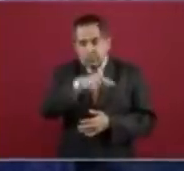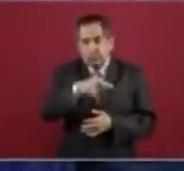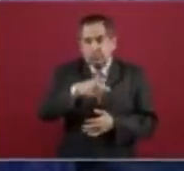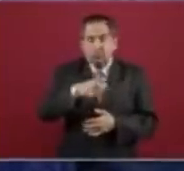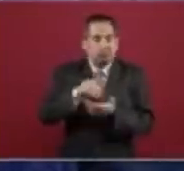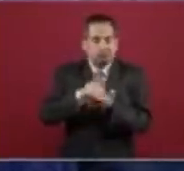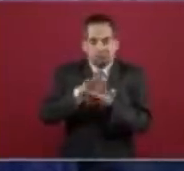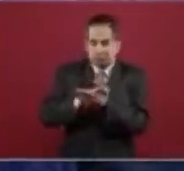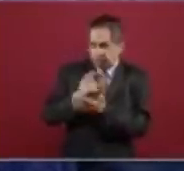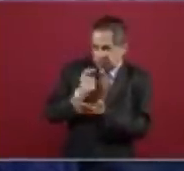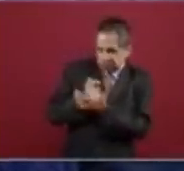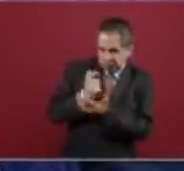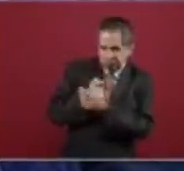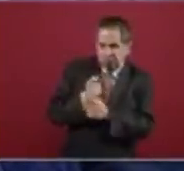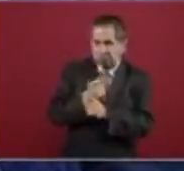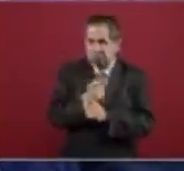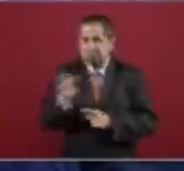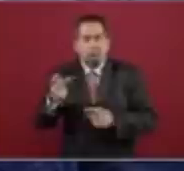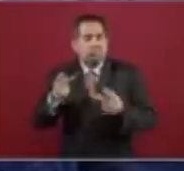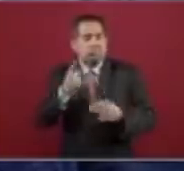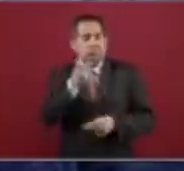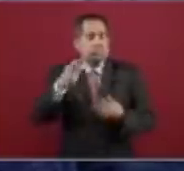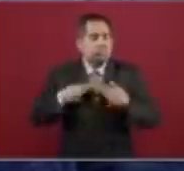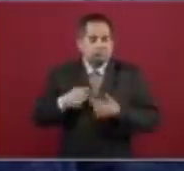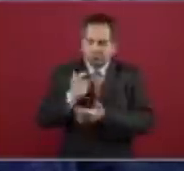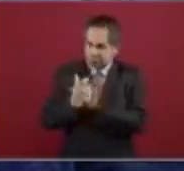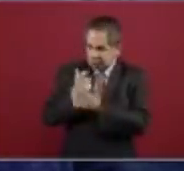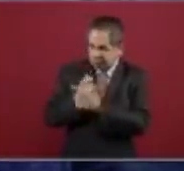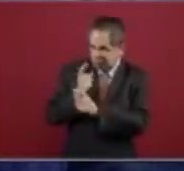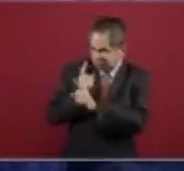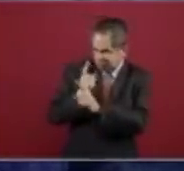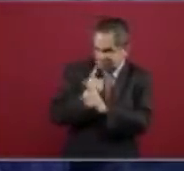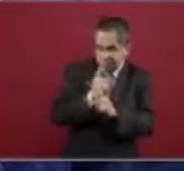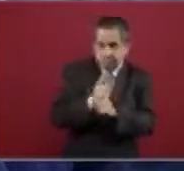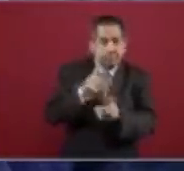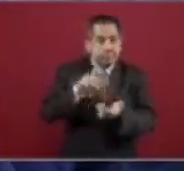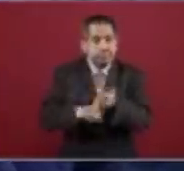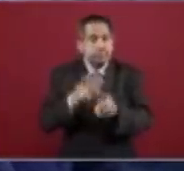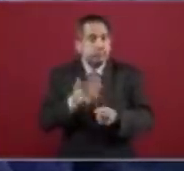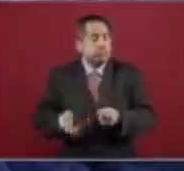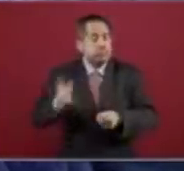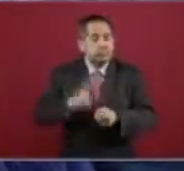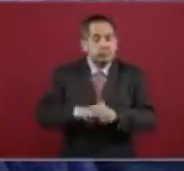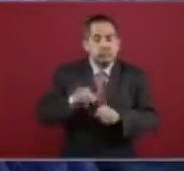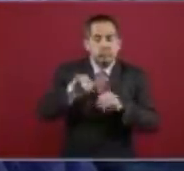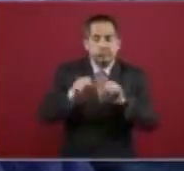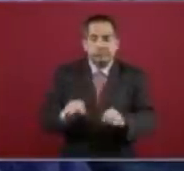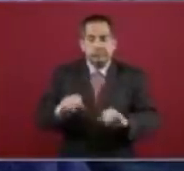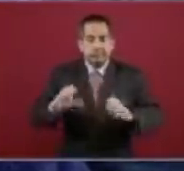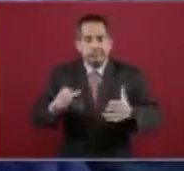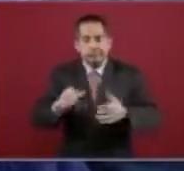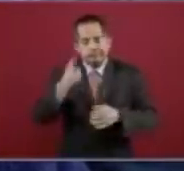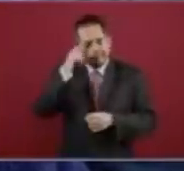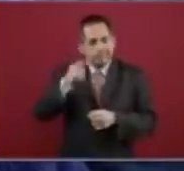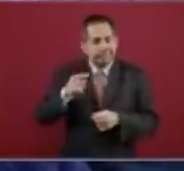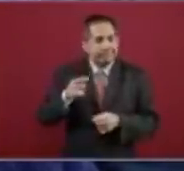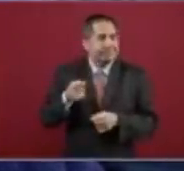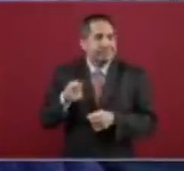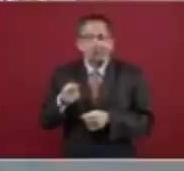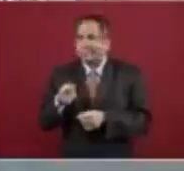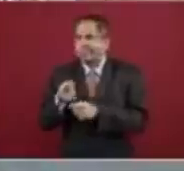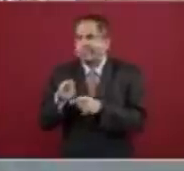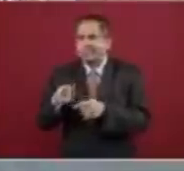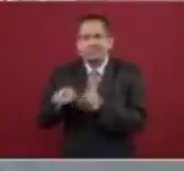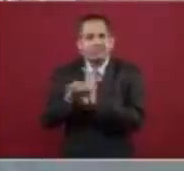amenaza con sentencia de muerte a 200 personas. Dentro del Hospital Seguro Social, el área de hemodiálisis, ante la falta